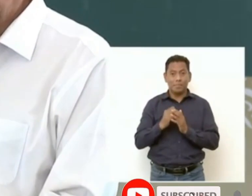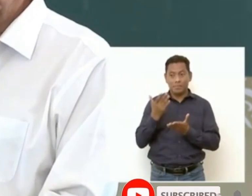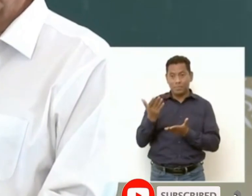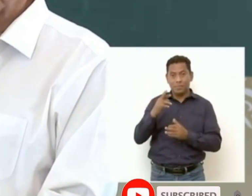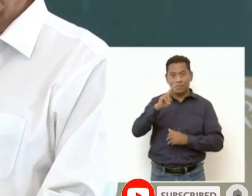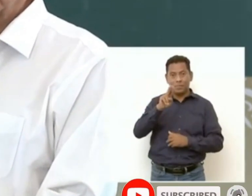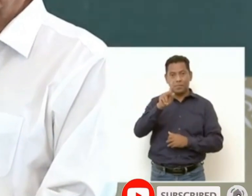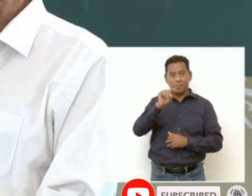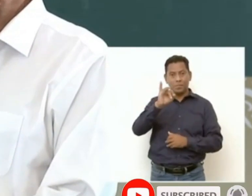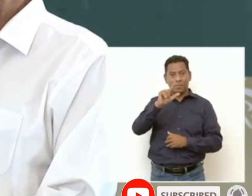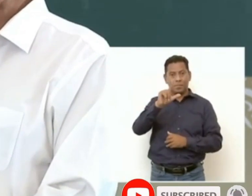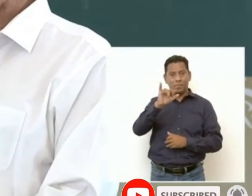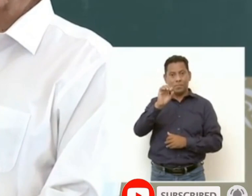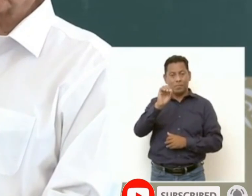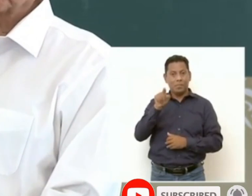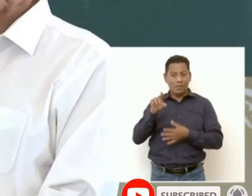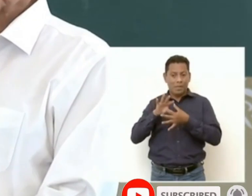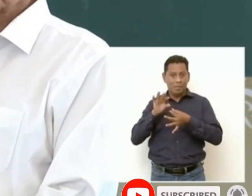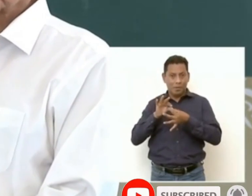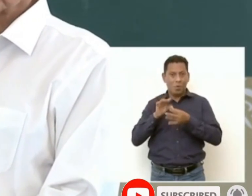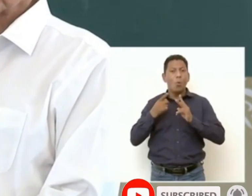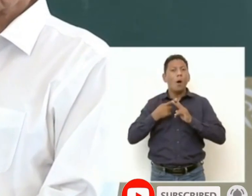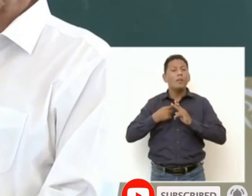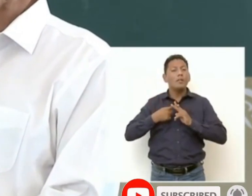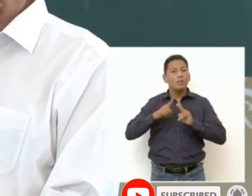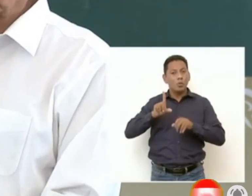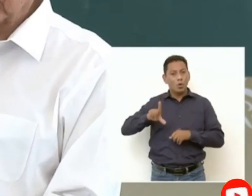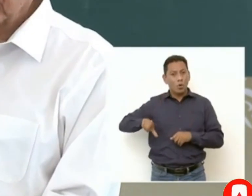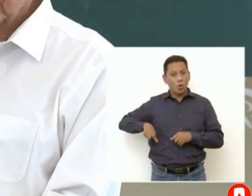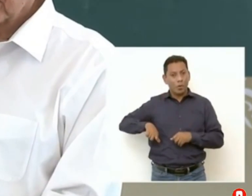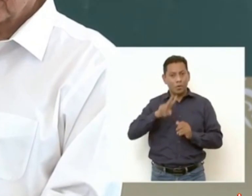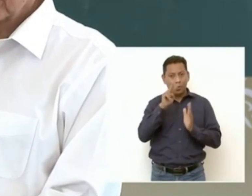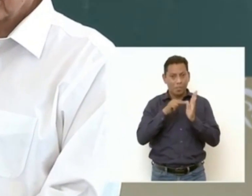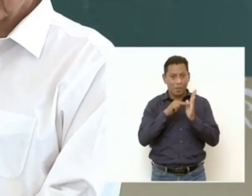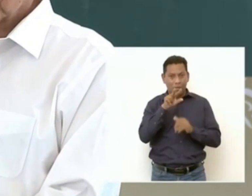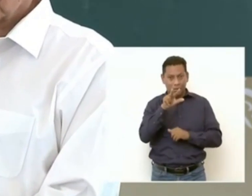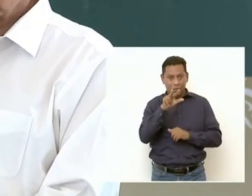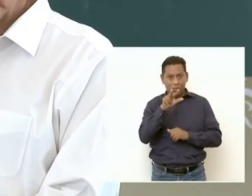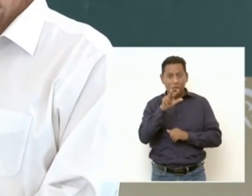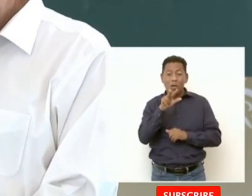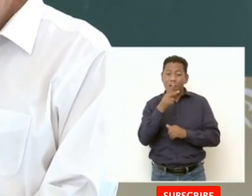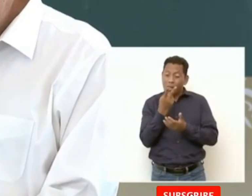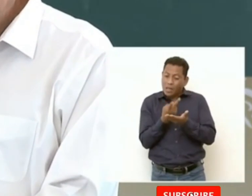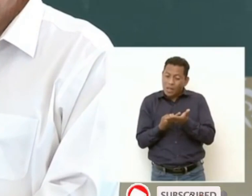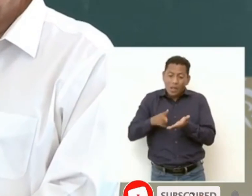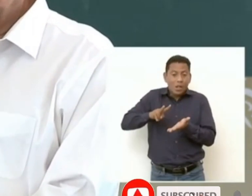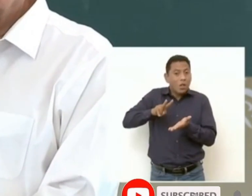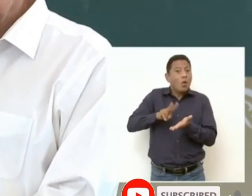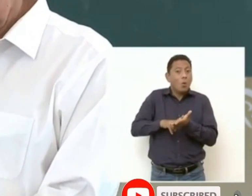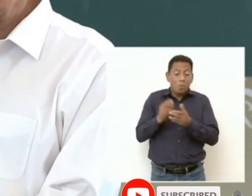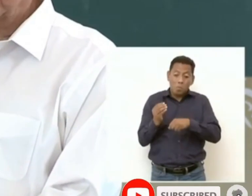Rutilio habló de que cuando llegamos se aumentó al doble. Cuando